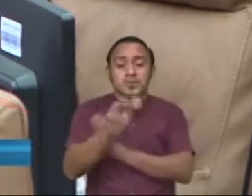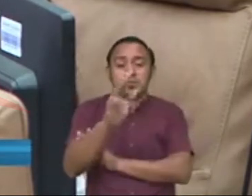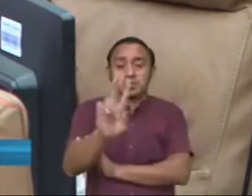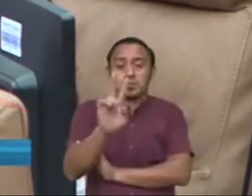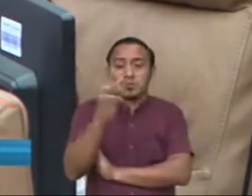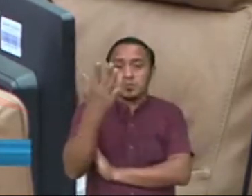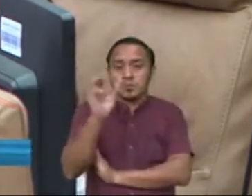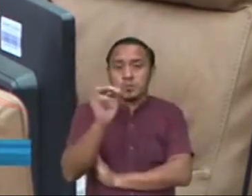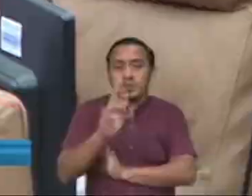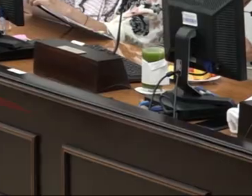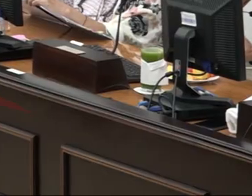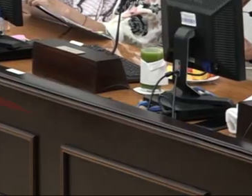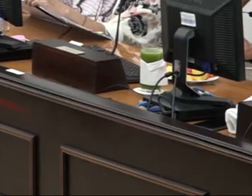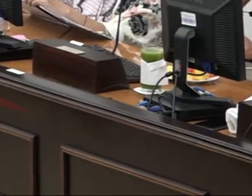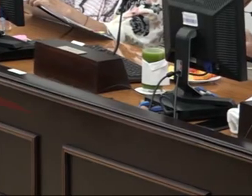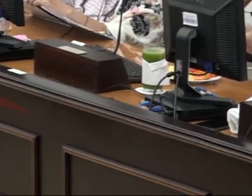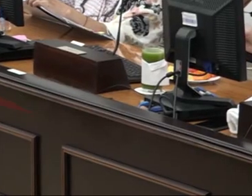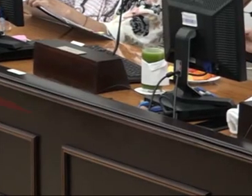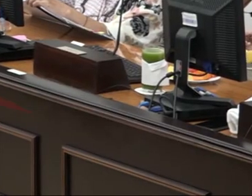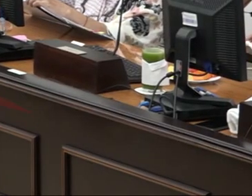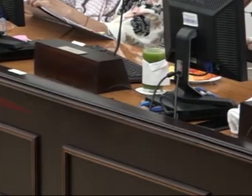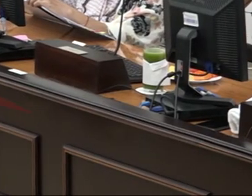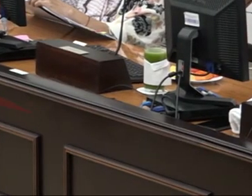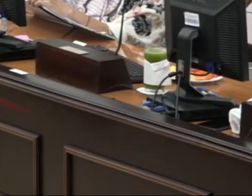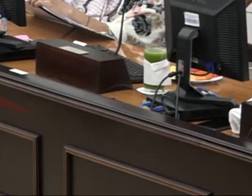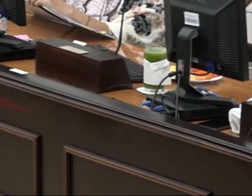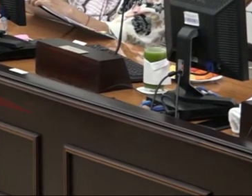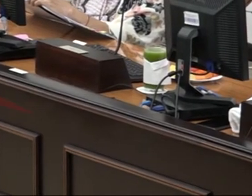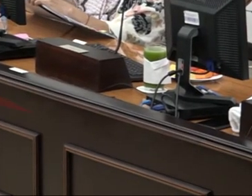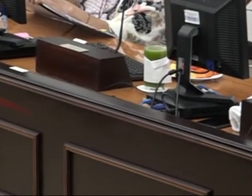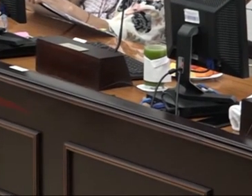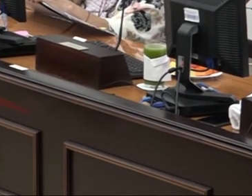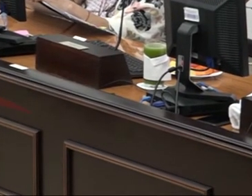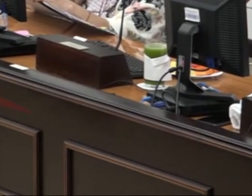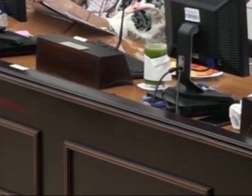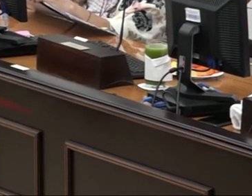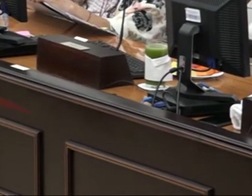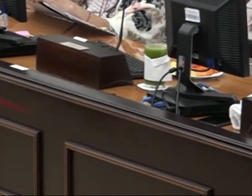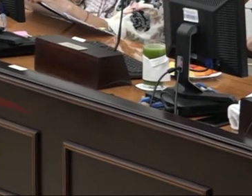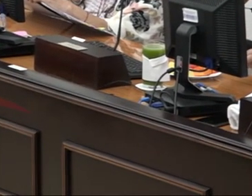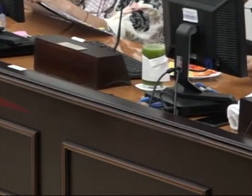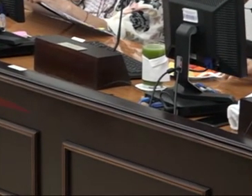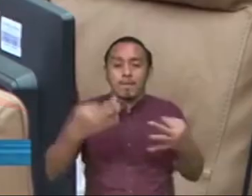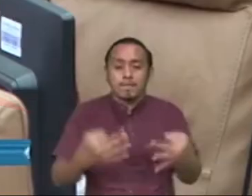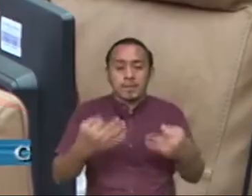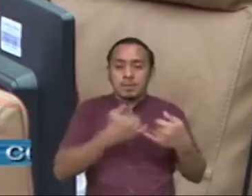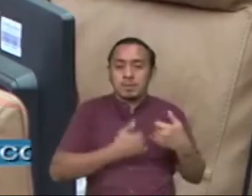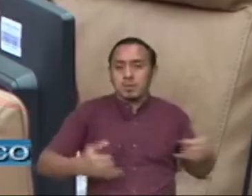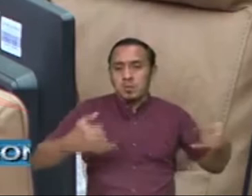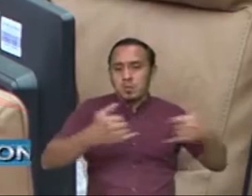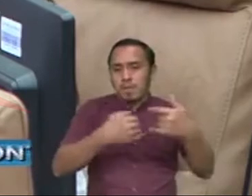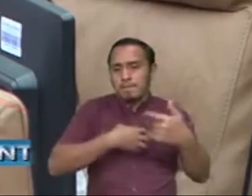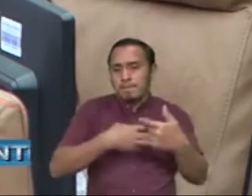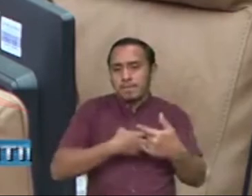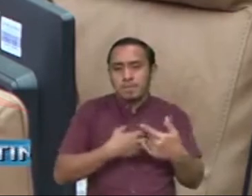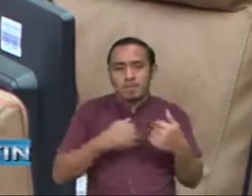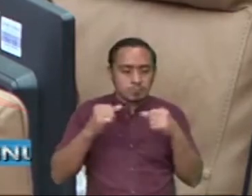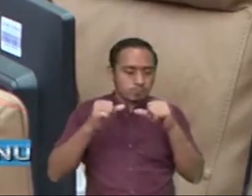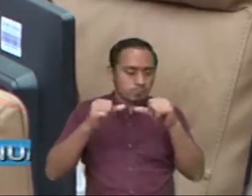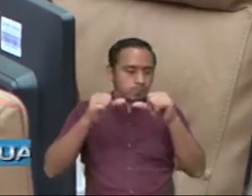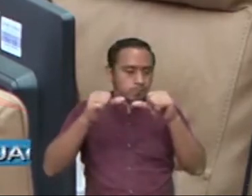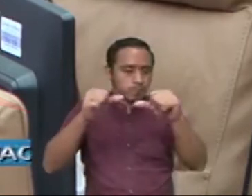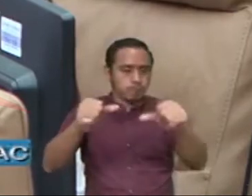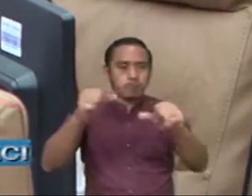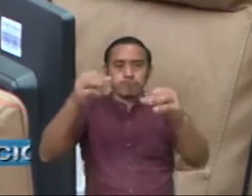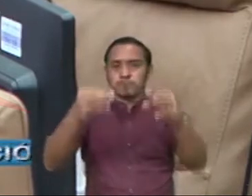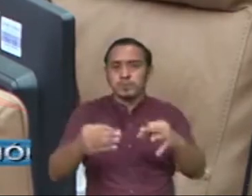Organización, Competencia y Procedimientos del Poder Ejecutivo con reformas incorporadas. La modernización de una institución debe ser continua